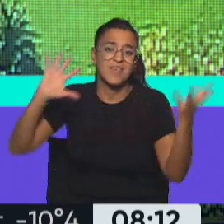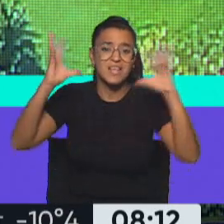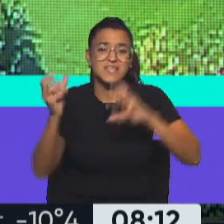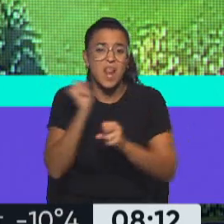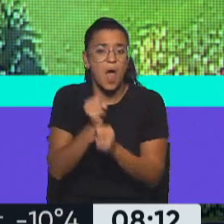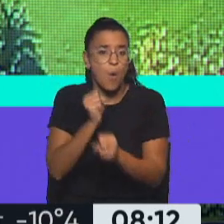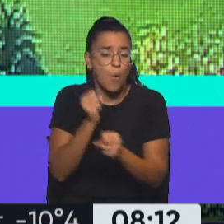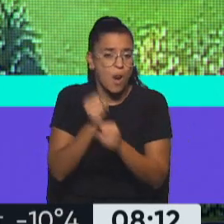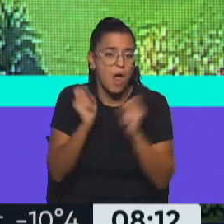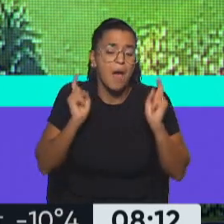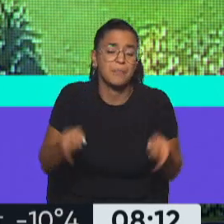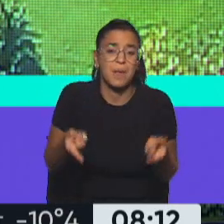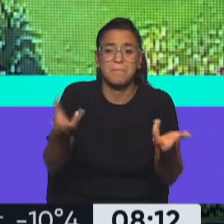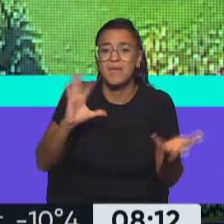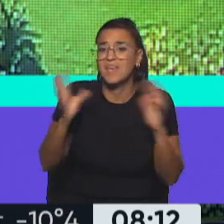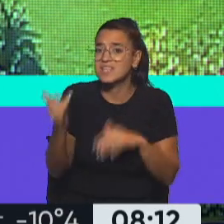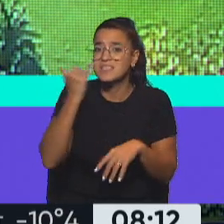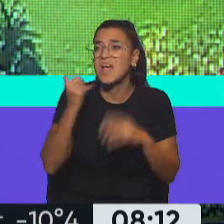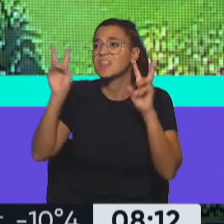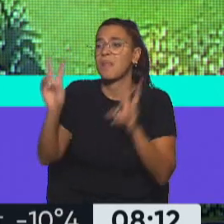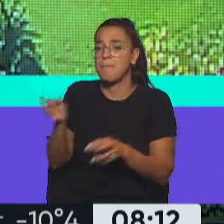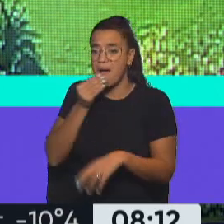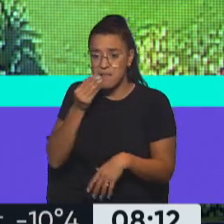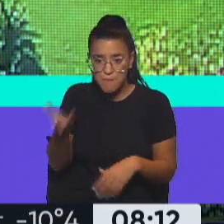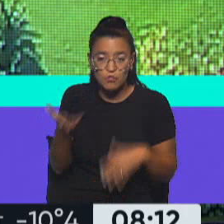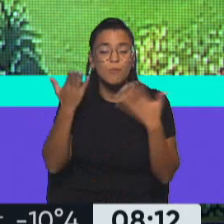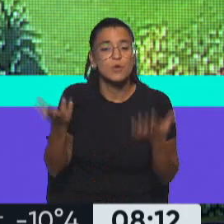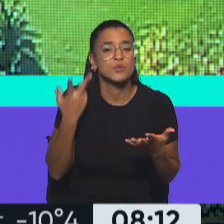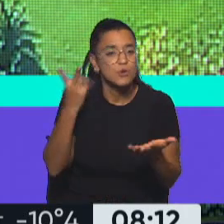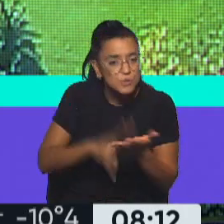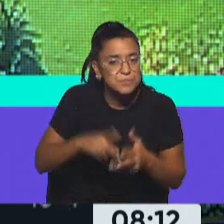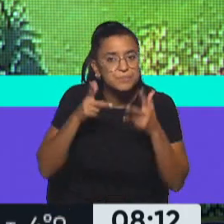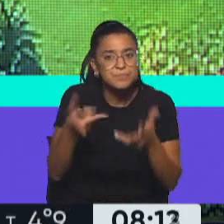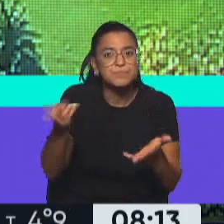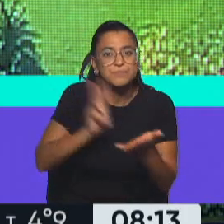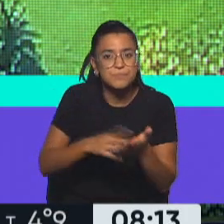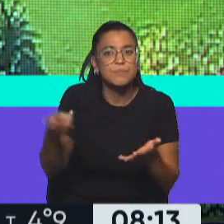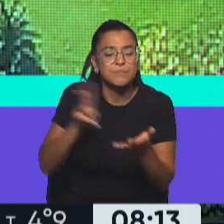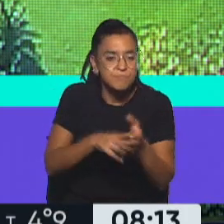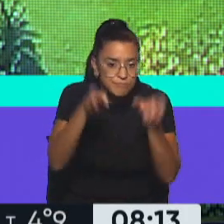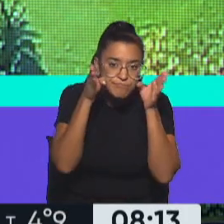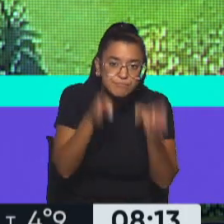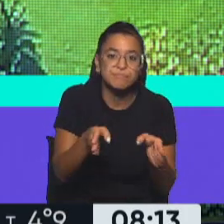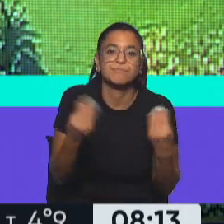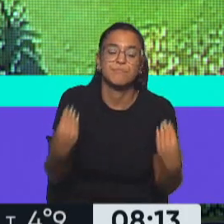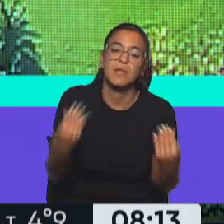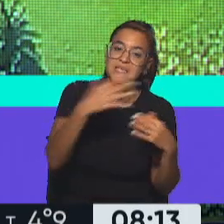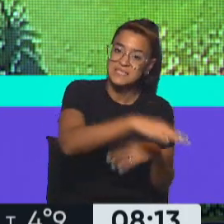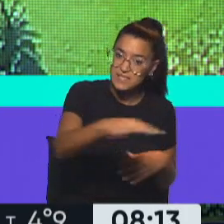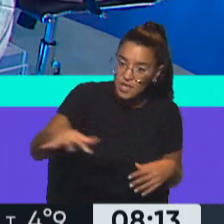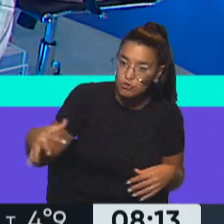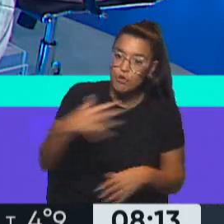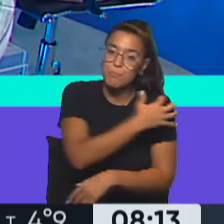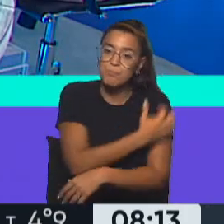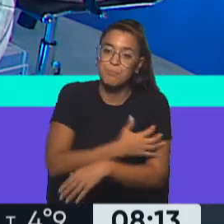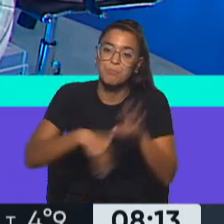aparte de la crisis que ya tenemos en el tema alimentos. Por eso lo remarcamos tanto de poner el énfasis por los sectores más postergados,